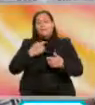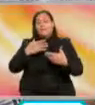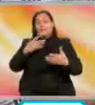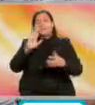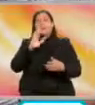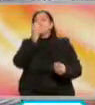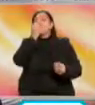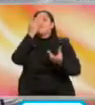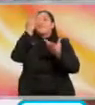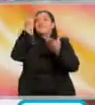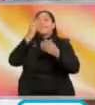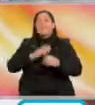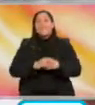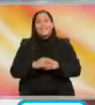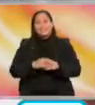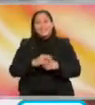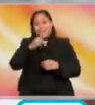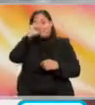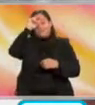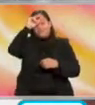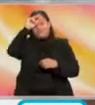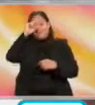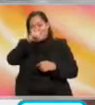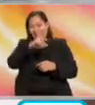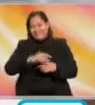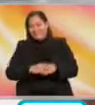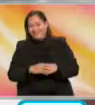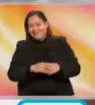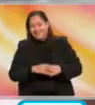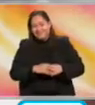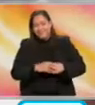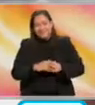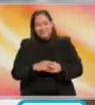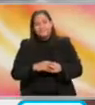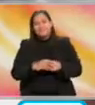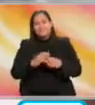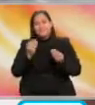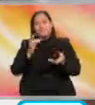tú, son ¿eh? los tamales. Versos sin Qué bárbaro. esfuerzo. Gracias, Norma. Norma, pues muchísimas gracias.